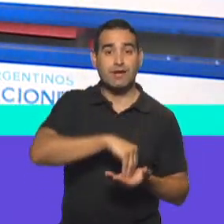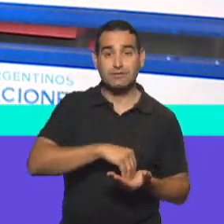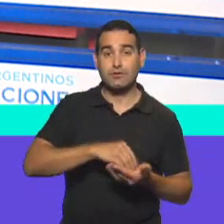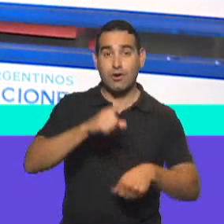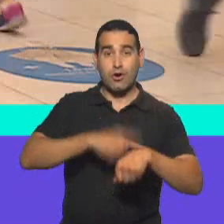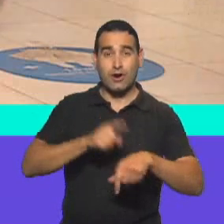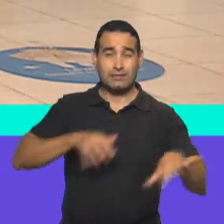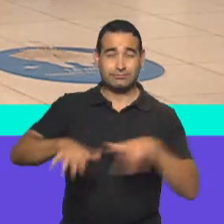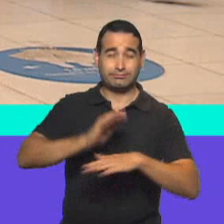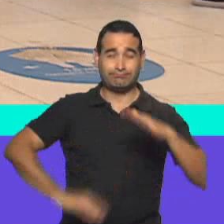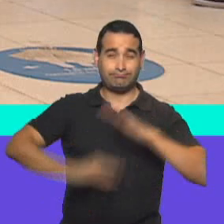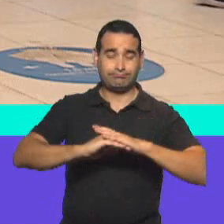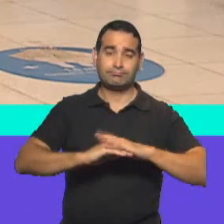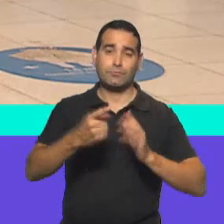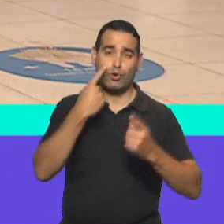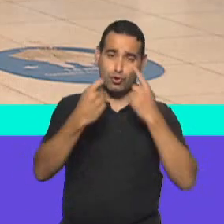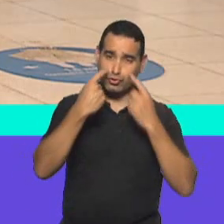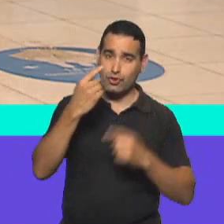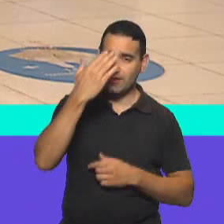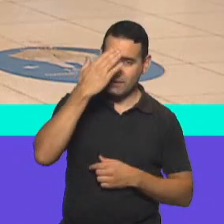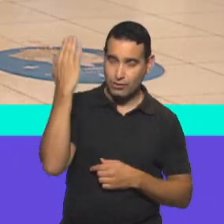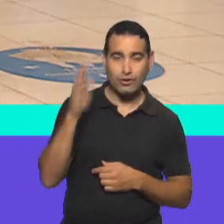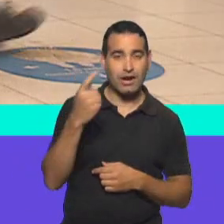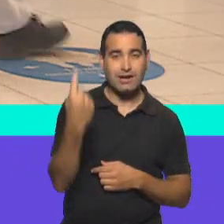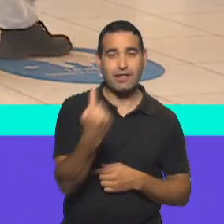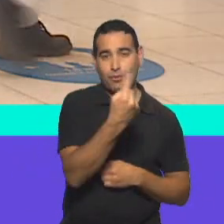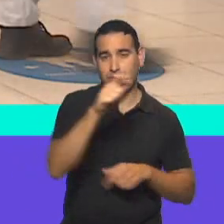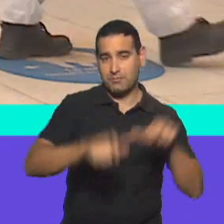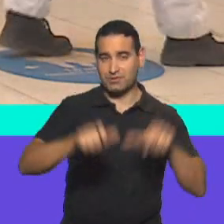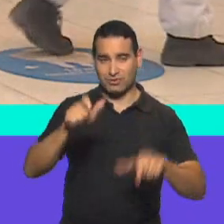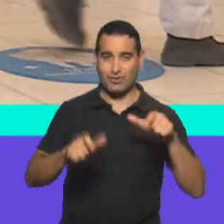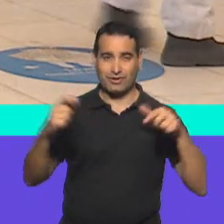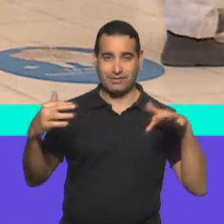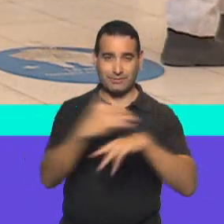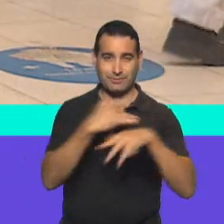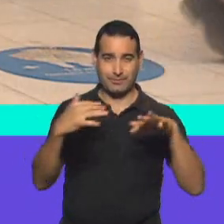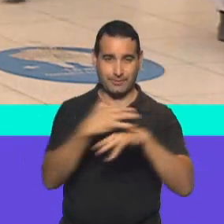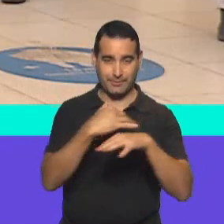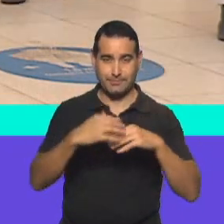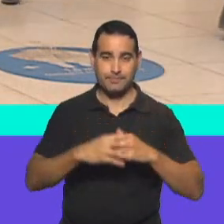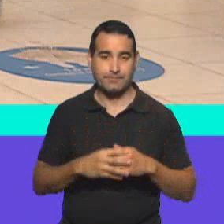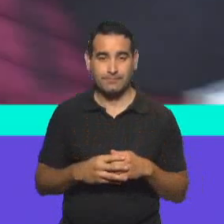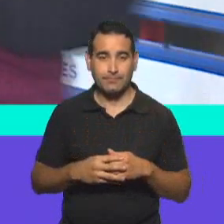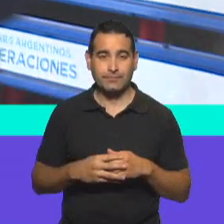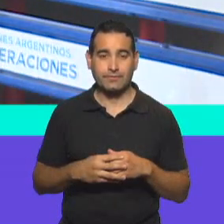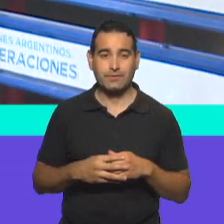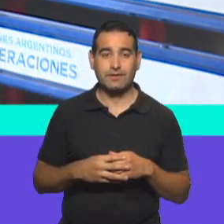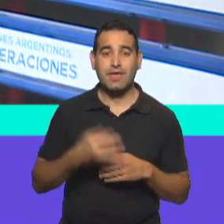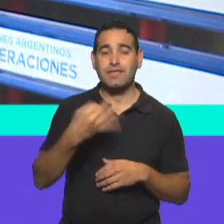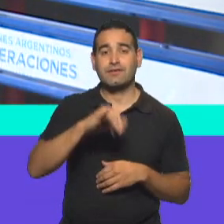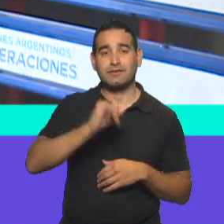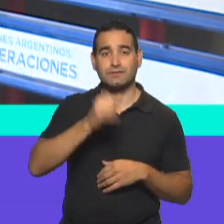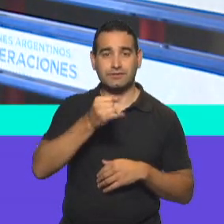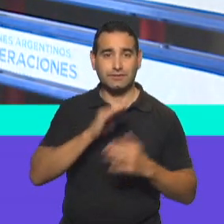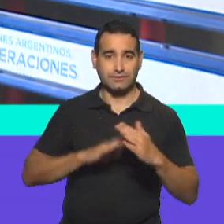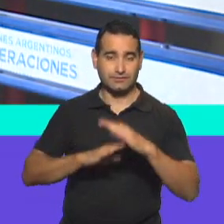pico se les controla la temperatura a cada una de las personas que circulan por este lugar y que, recordemos, tienen que ser sí o sí